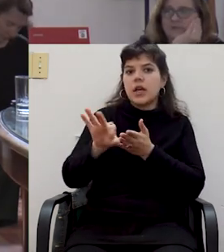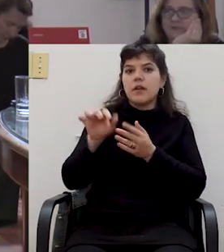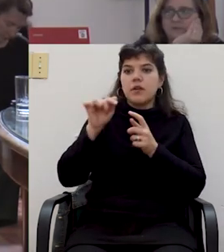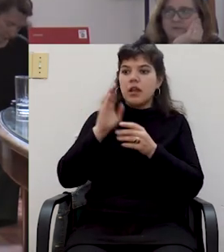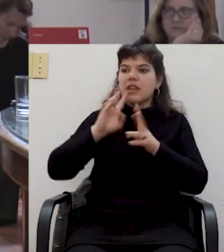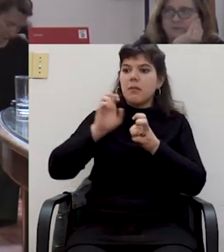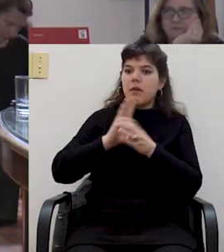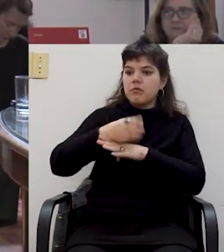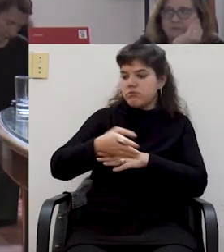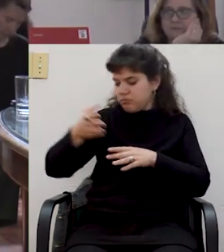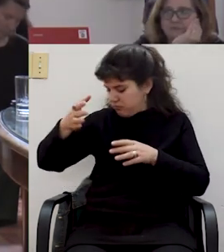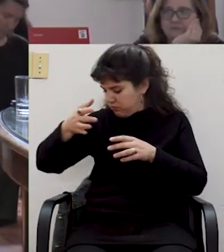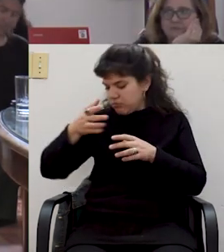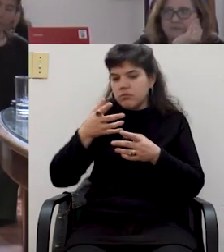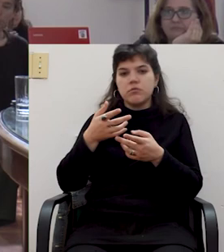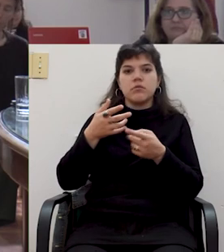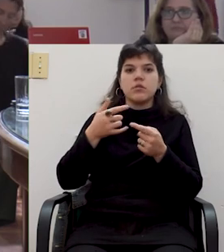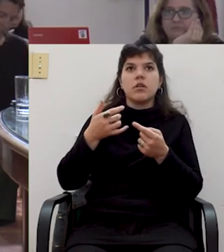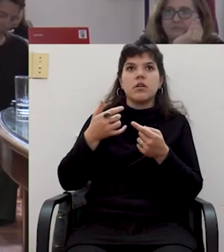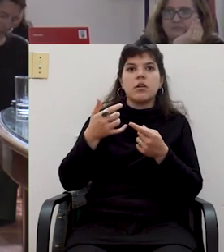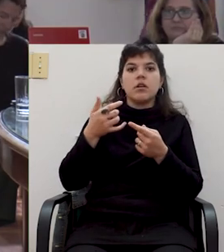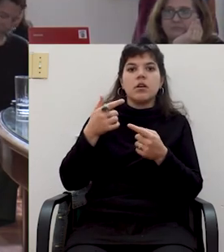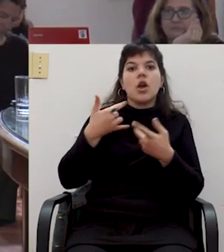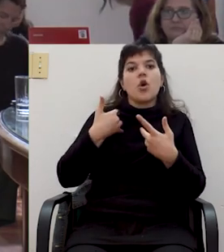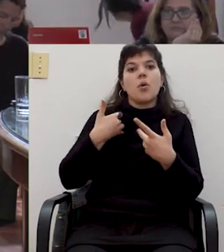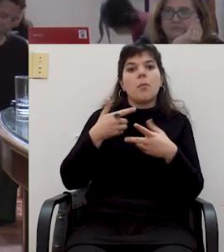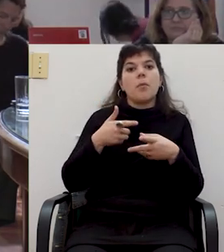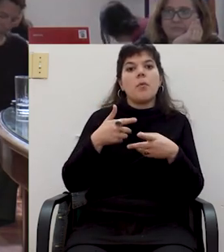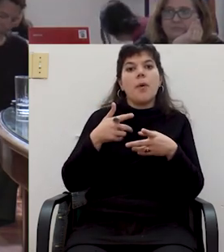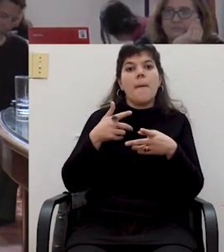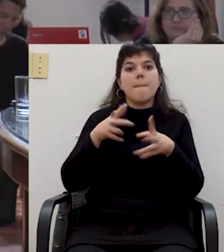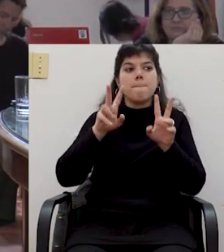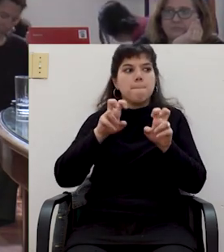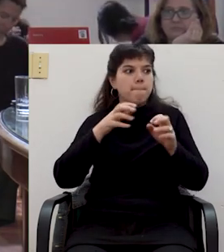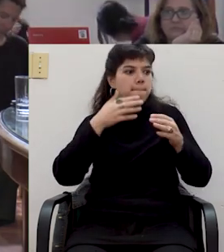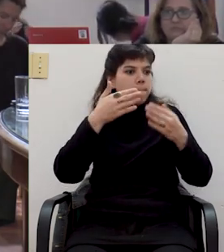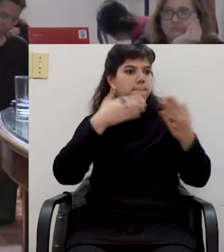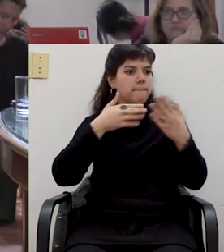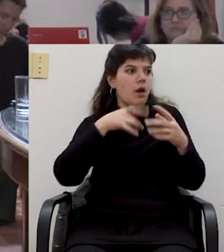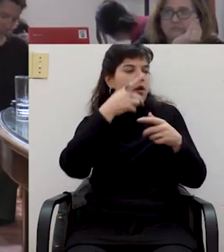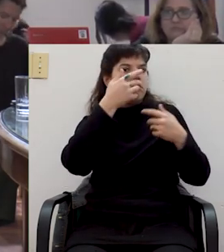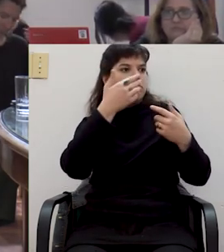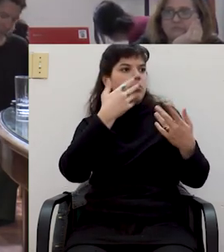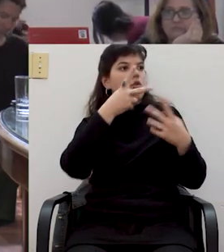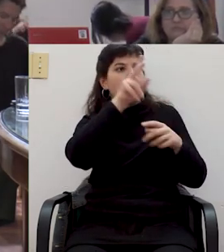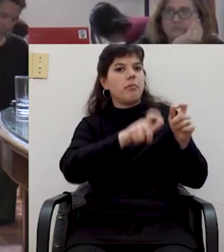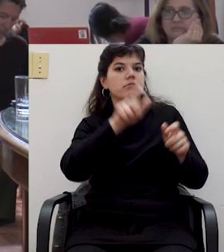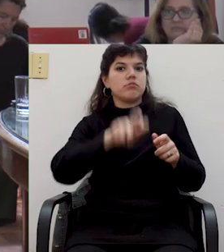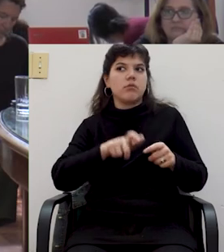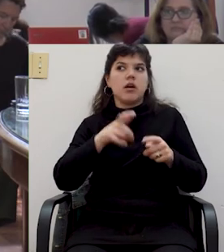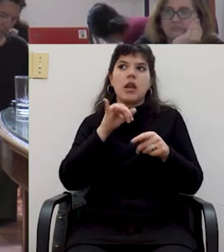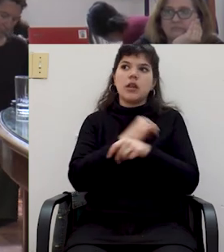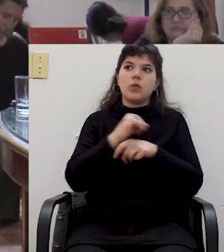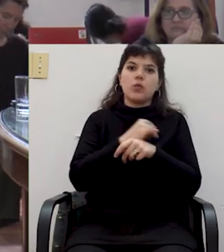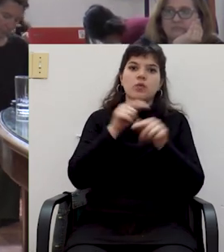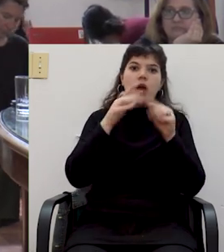accesibilidad? ¿Cómo implementar los pasos, reglamento, acompañamiento, tutorías entre pares, etcétera, institucionalmente hablando, para que no quede